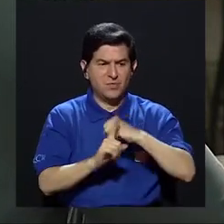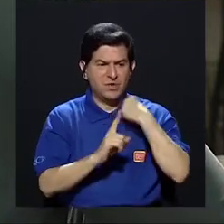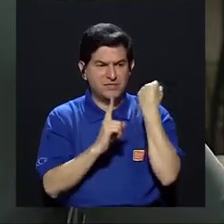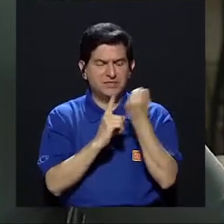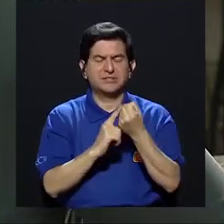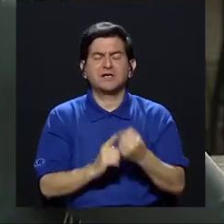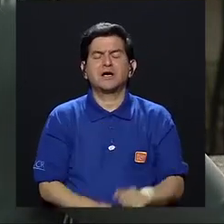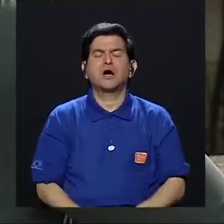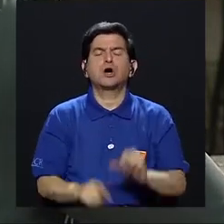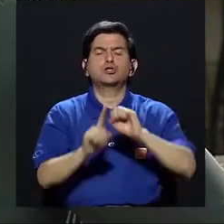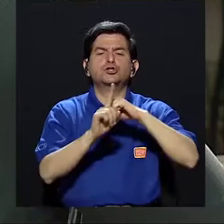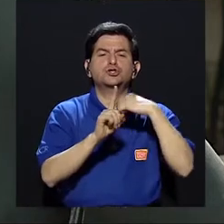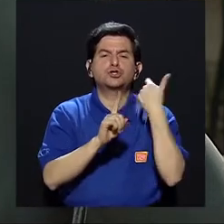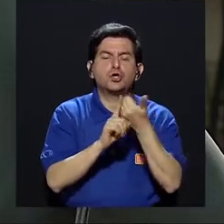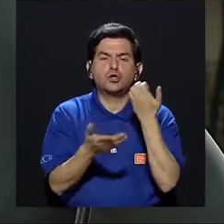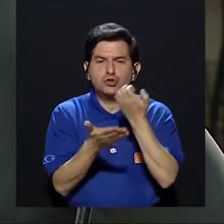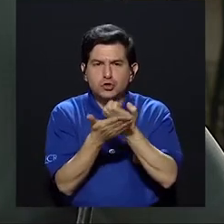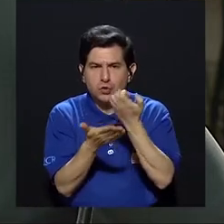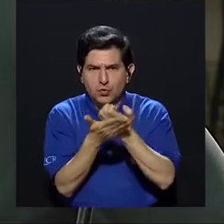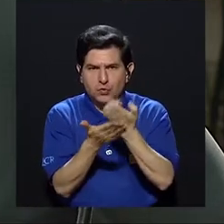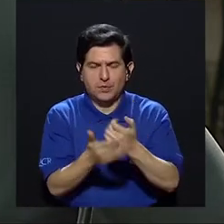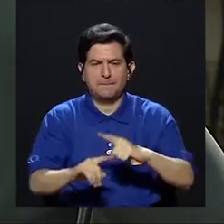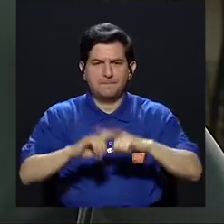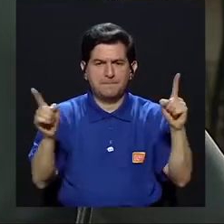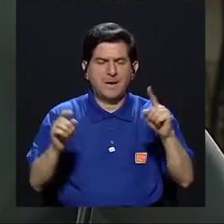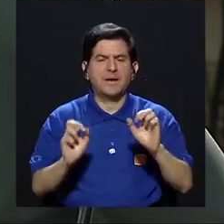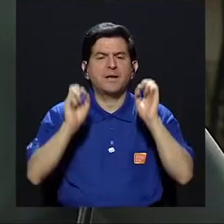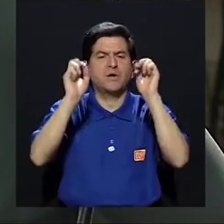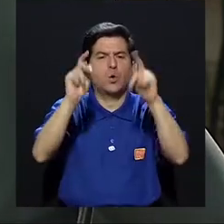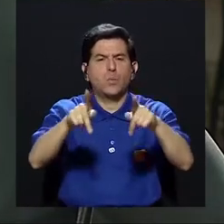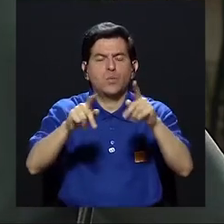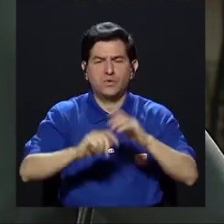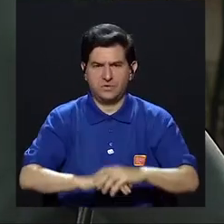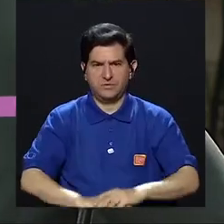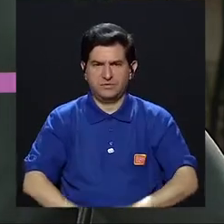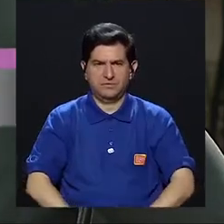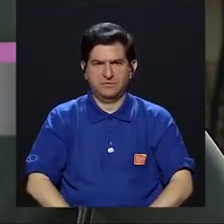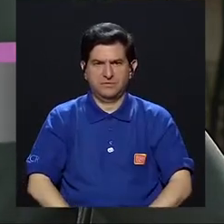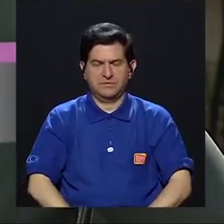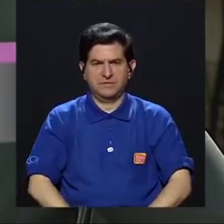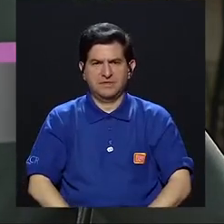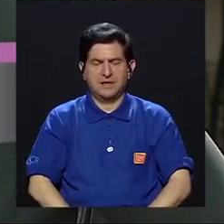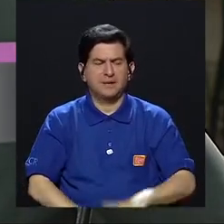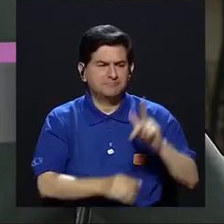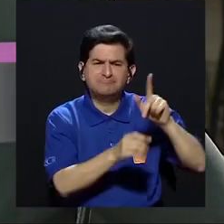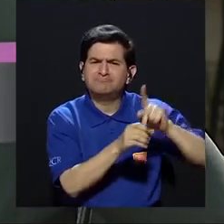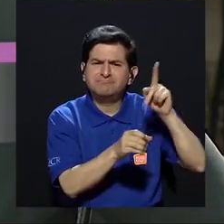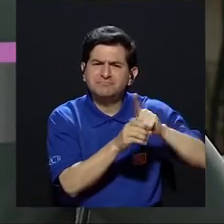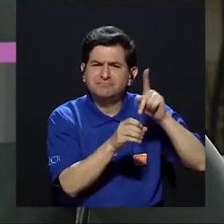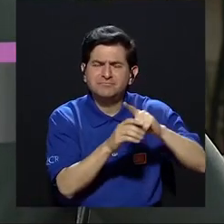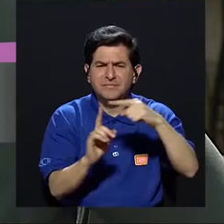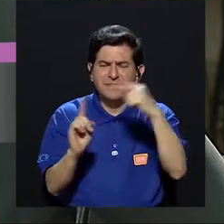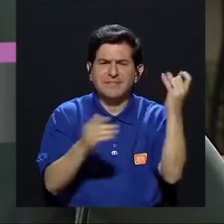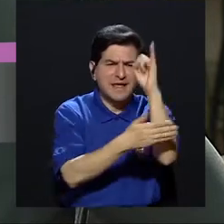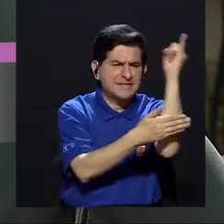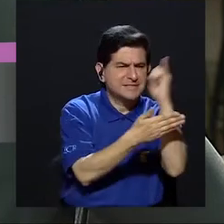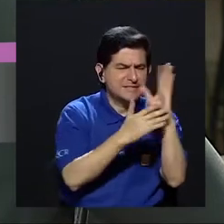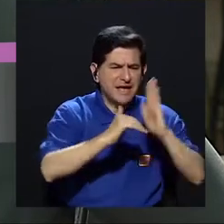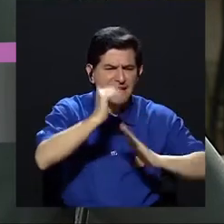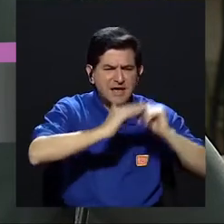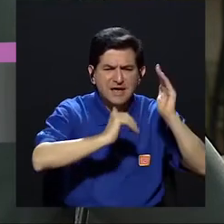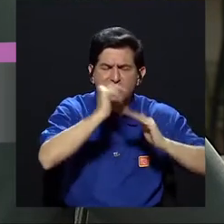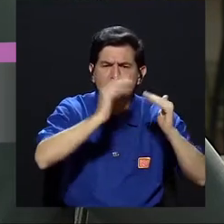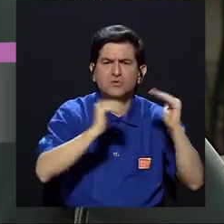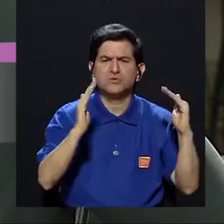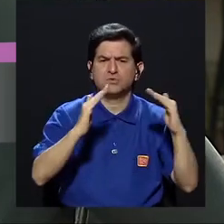nuestra situación socioeconómica, pero cuando hay posibilidades de participar desde el diseño y la